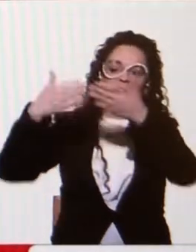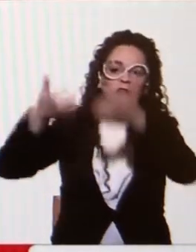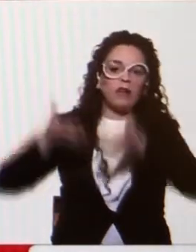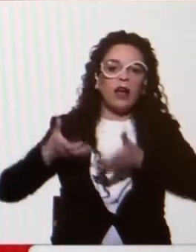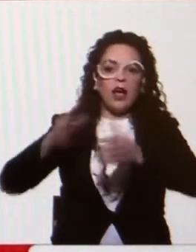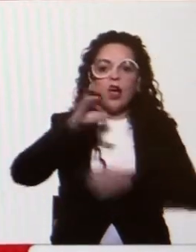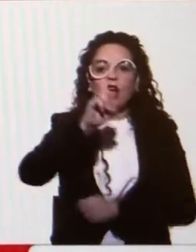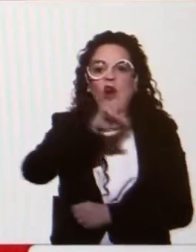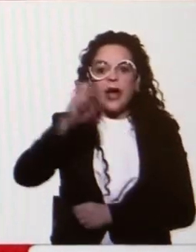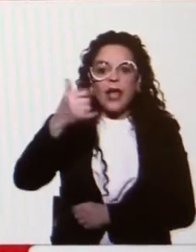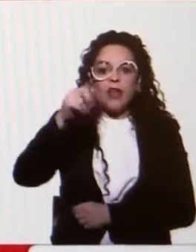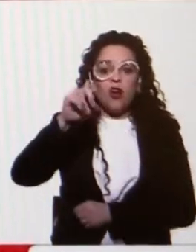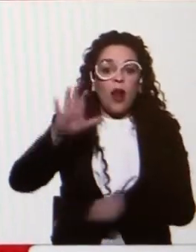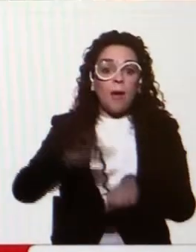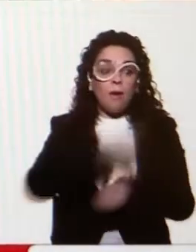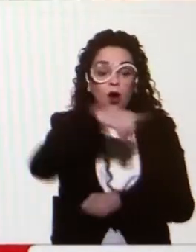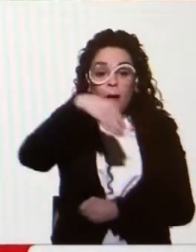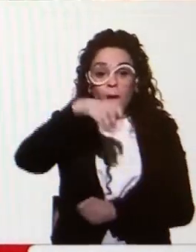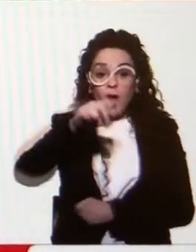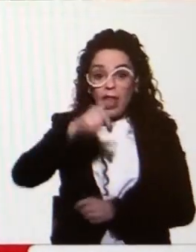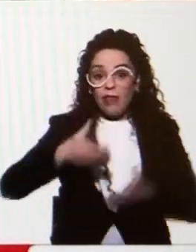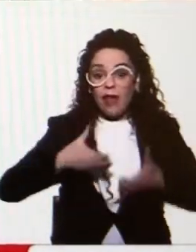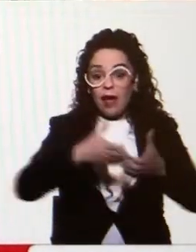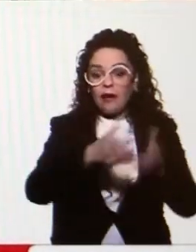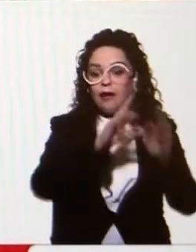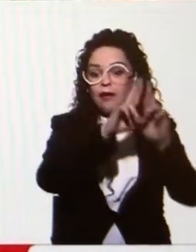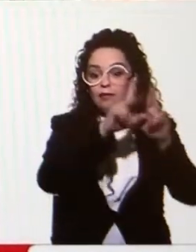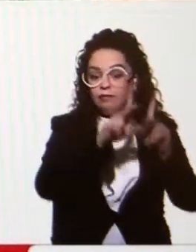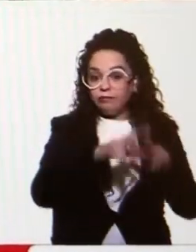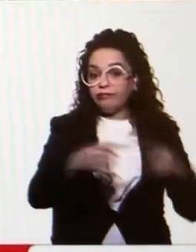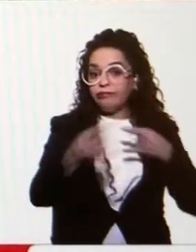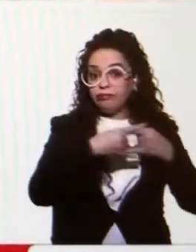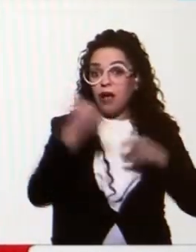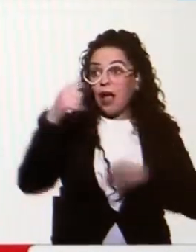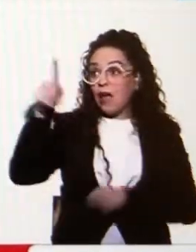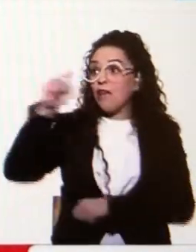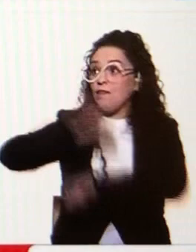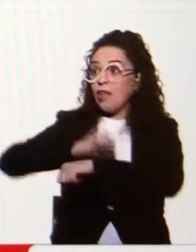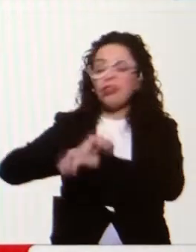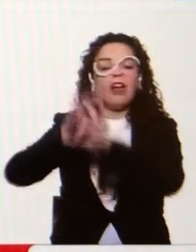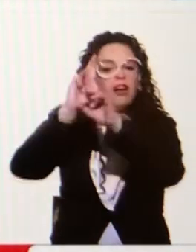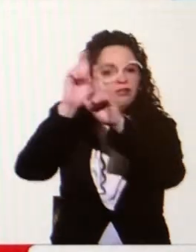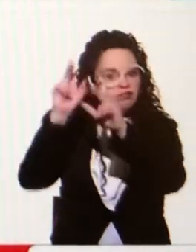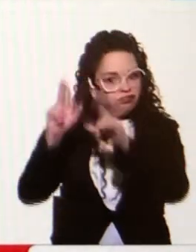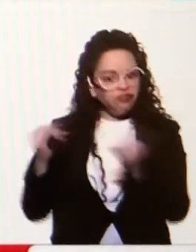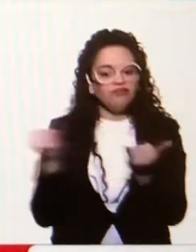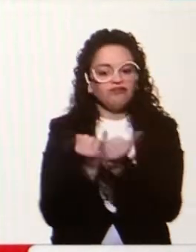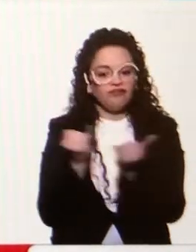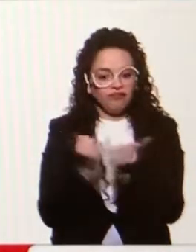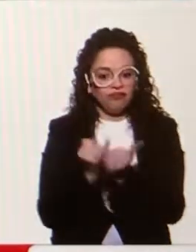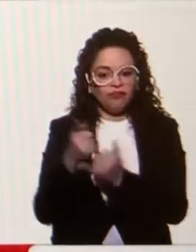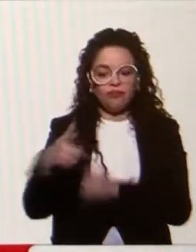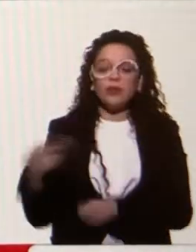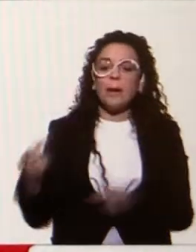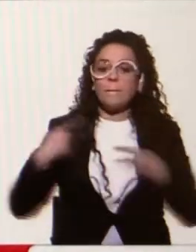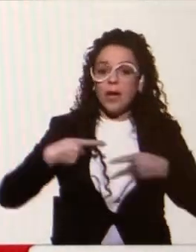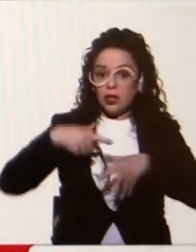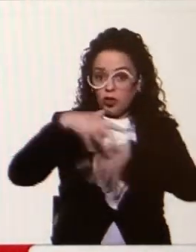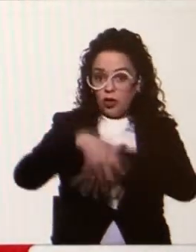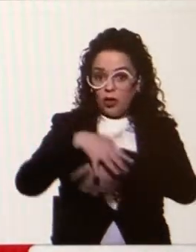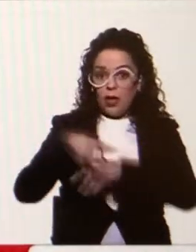de la policía del estado la policía municipal del Estado de Guerrero de